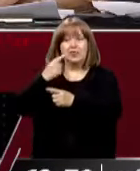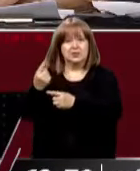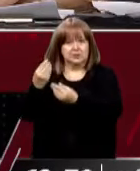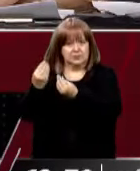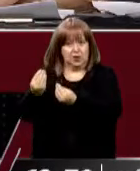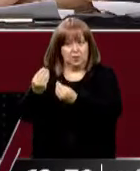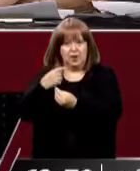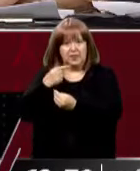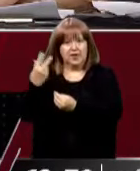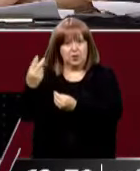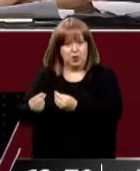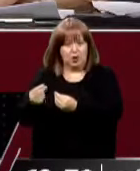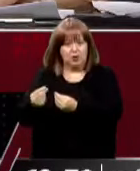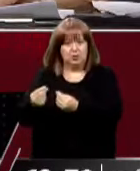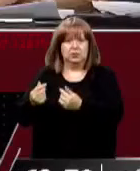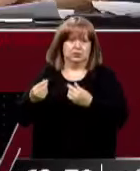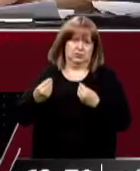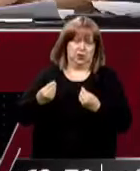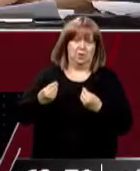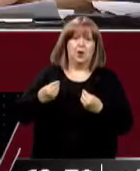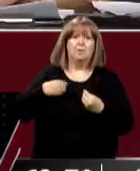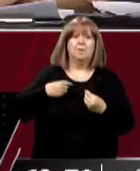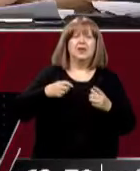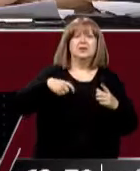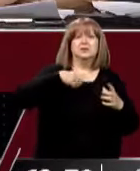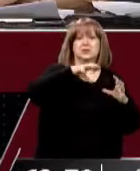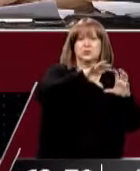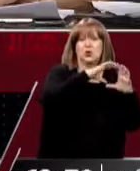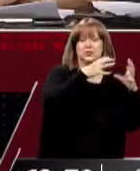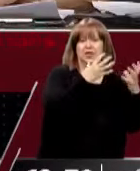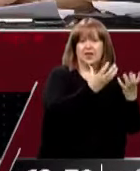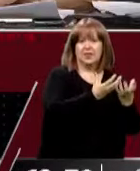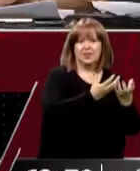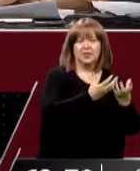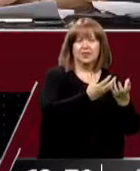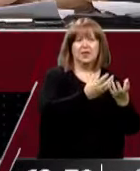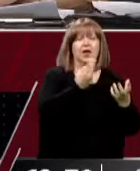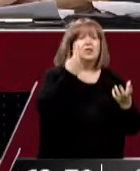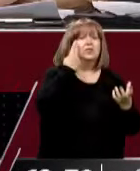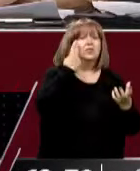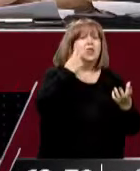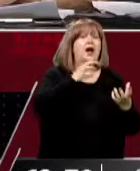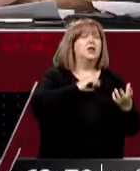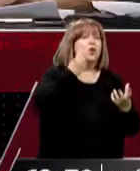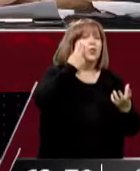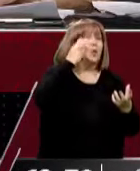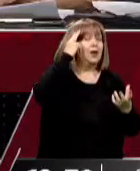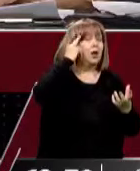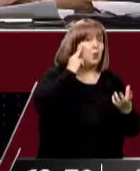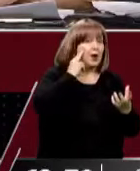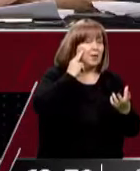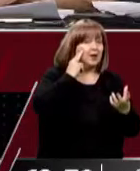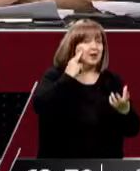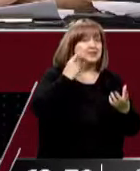es un delito de lesa humanidad. Nosotros, mi comunidad, el Lof Malal Pincheira, desde el año 2009 tiene personería jurídica. Se cumplimentaron los